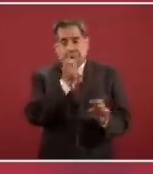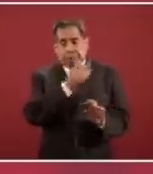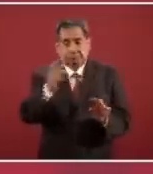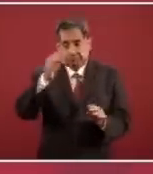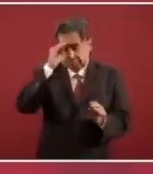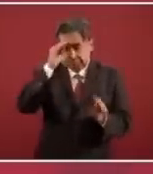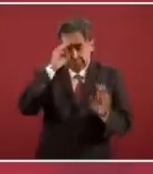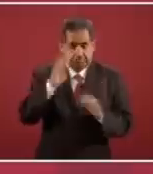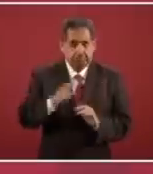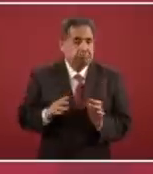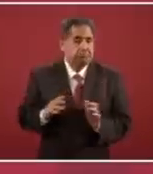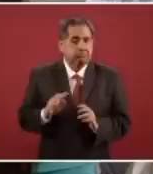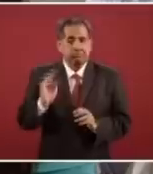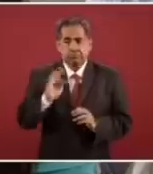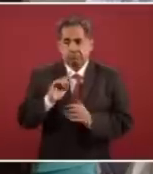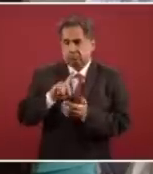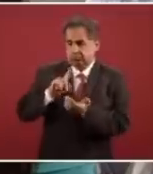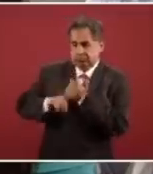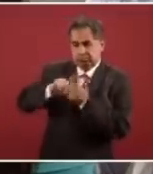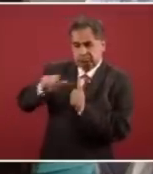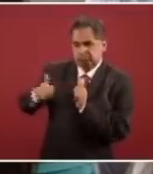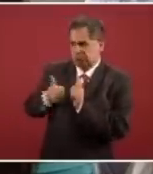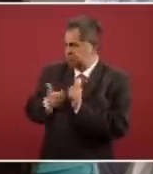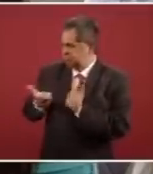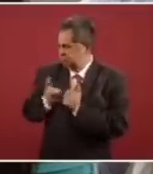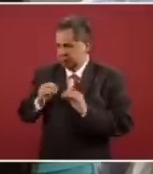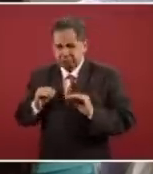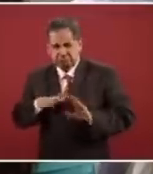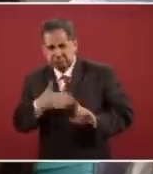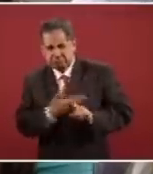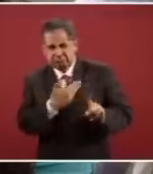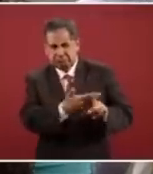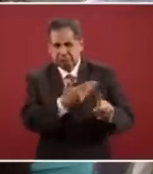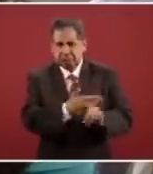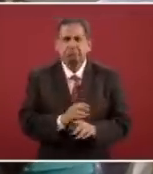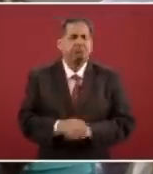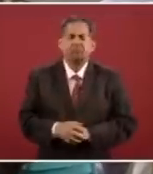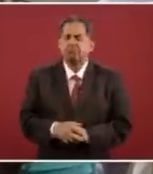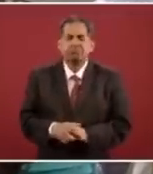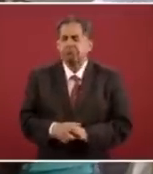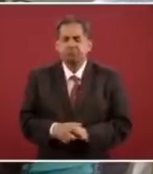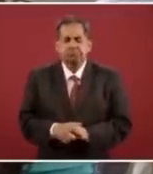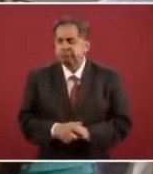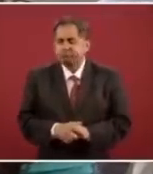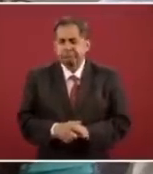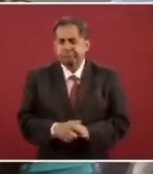que estamos nosotros actuando en este caso